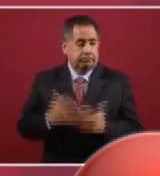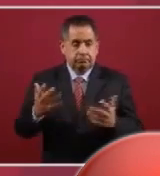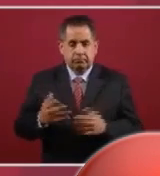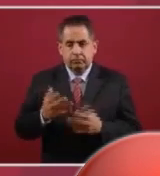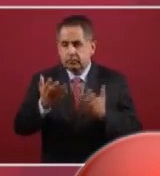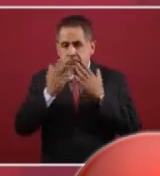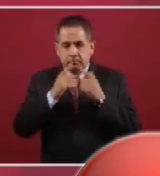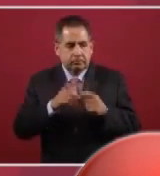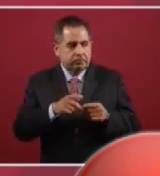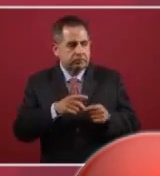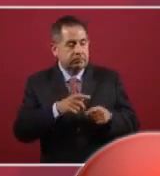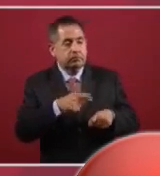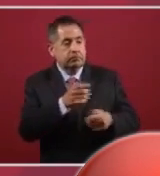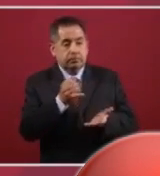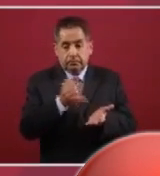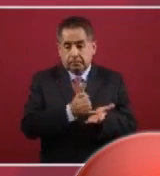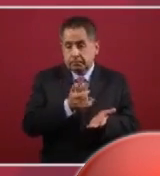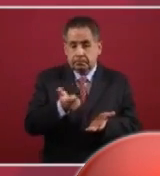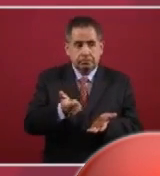que eso